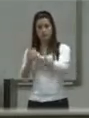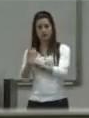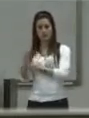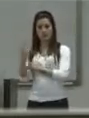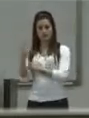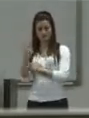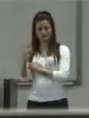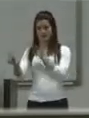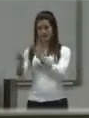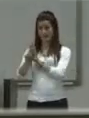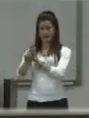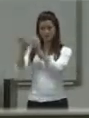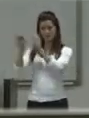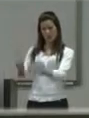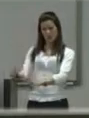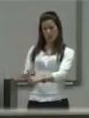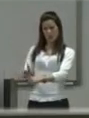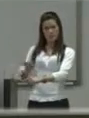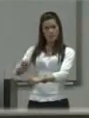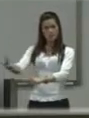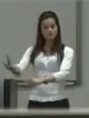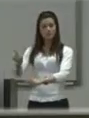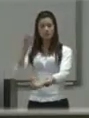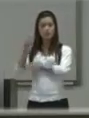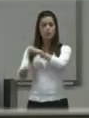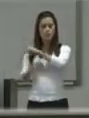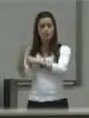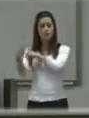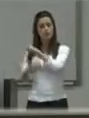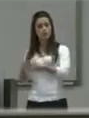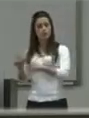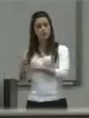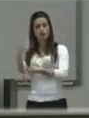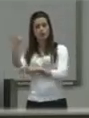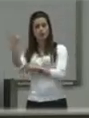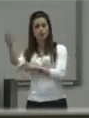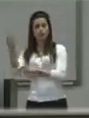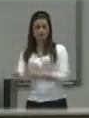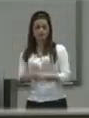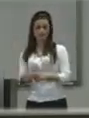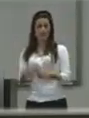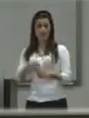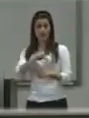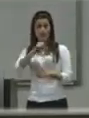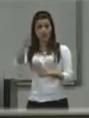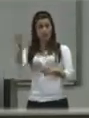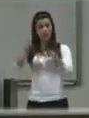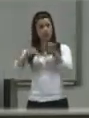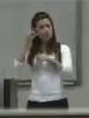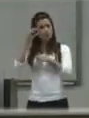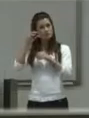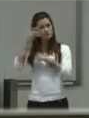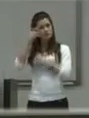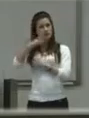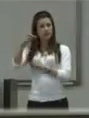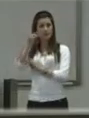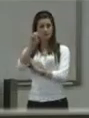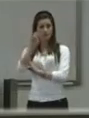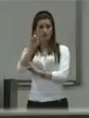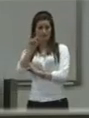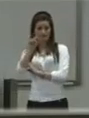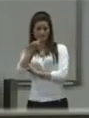Los profesionales forenses dicen que eso es como impracticable revisar todos los procesos de interdicción porque